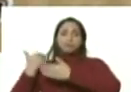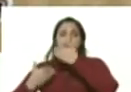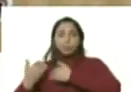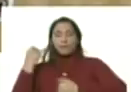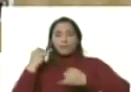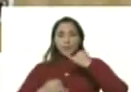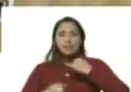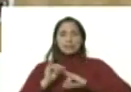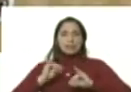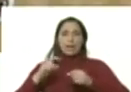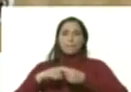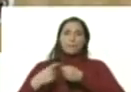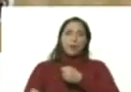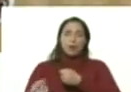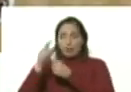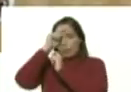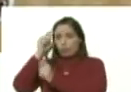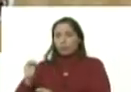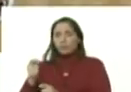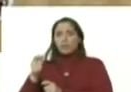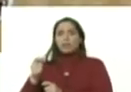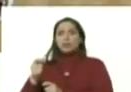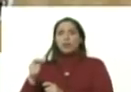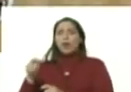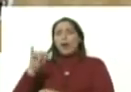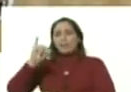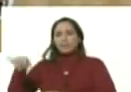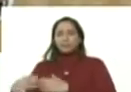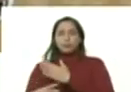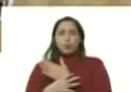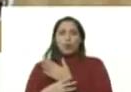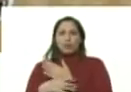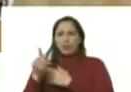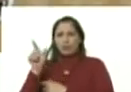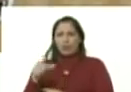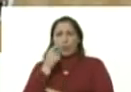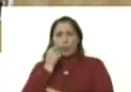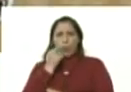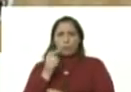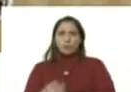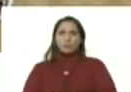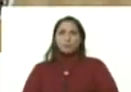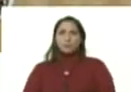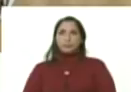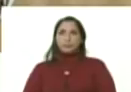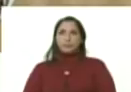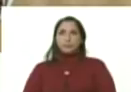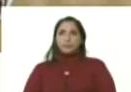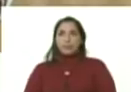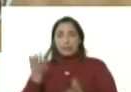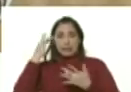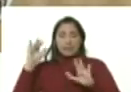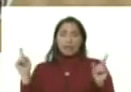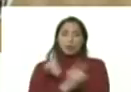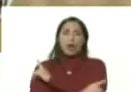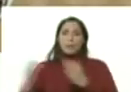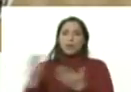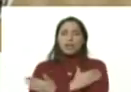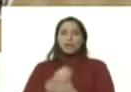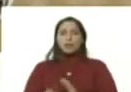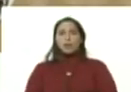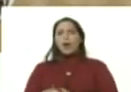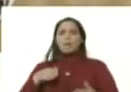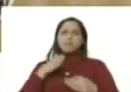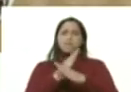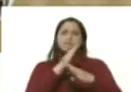a la retirada del reconocimiento del autoproclamado señor Juan Guaidó, los intentos de cambio de régimen y las sanciones